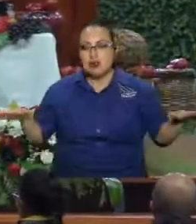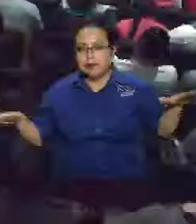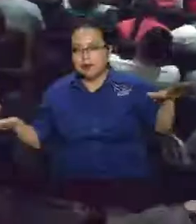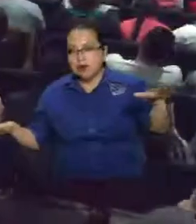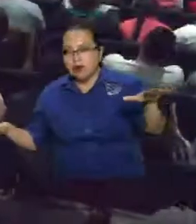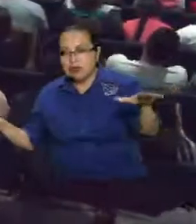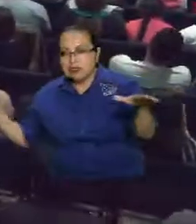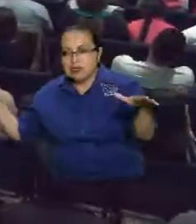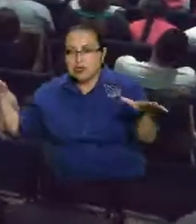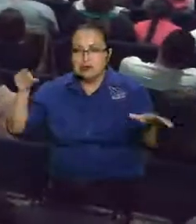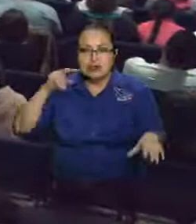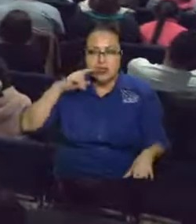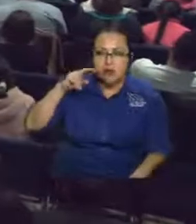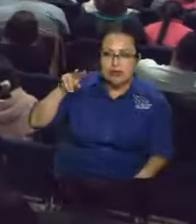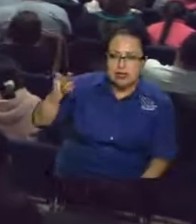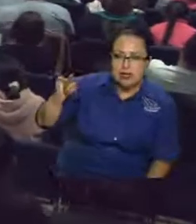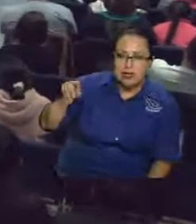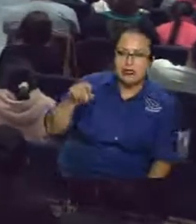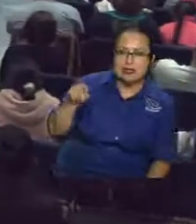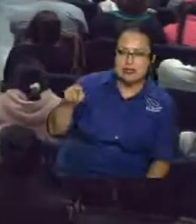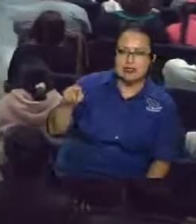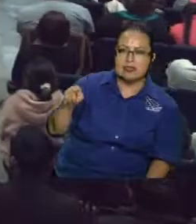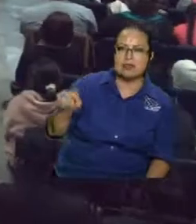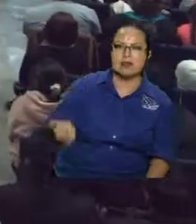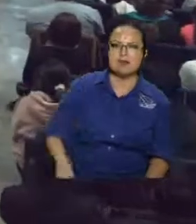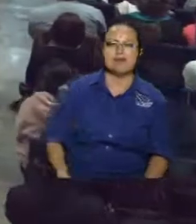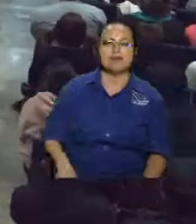ver que están volando y dice, ahí hay un muerto.